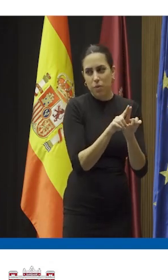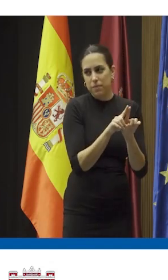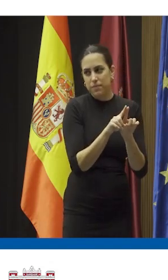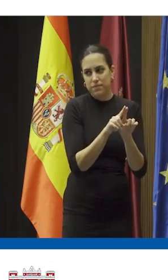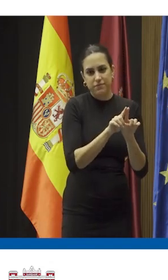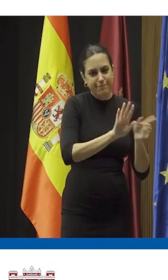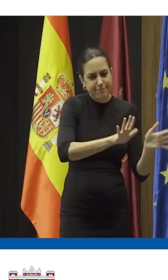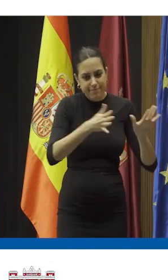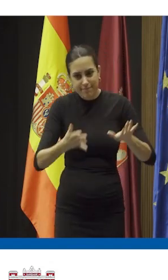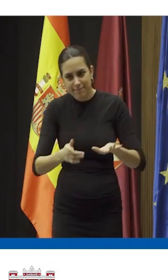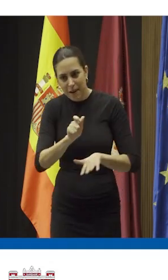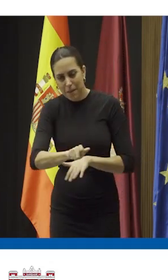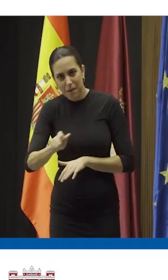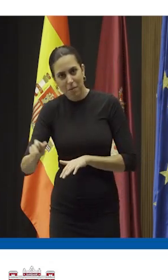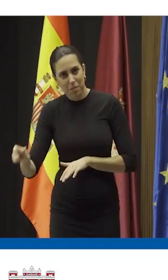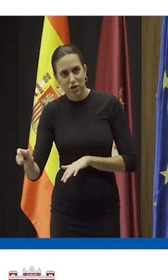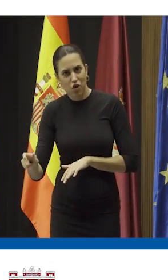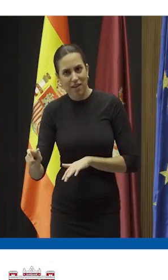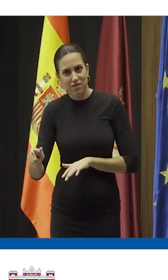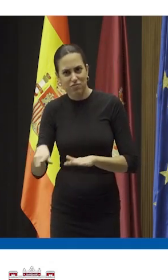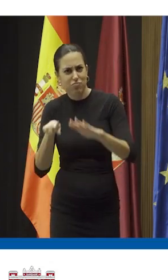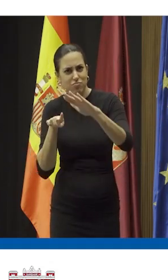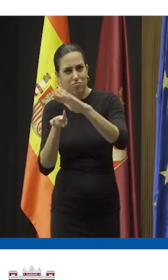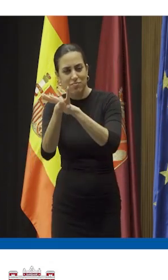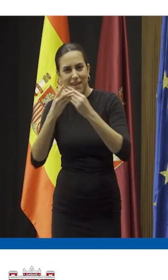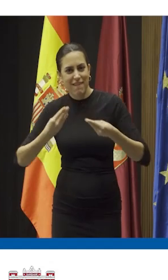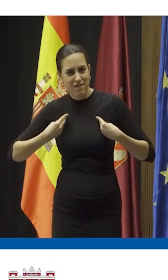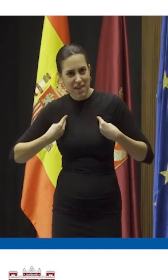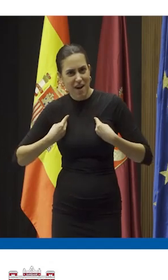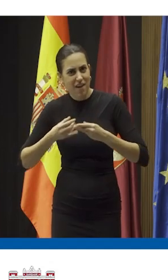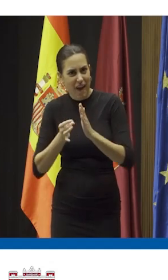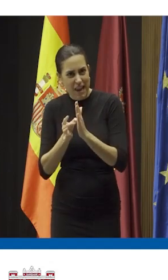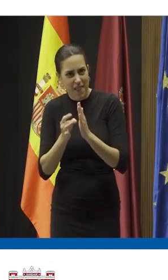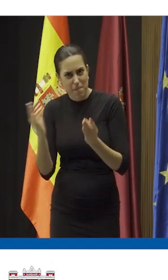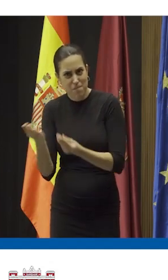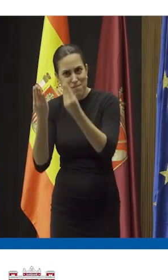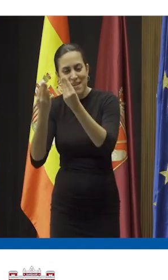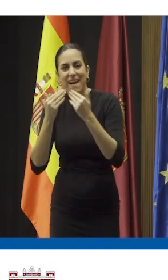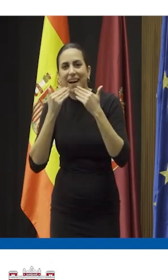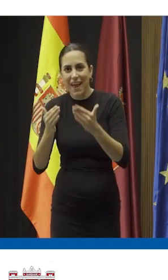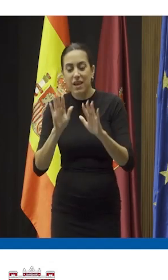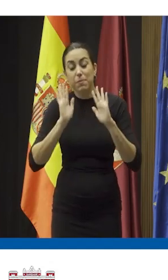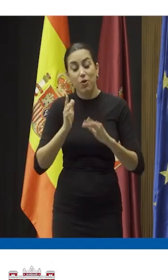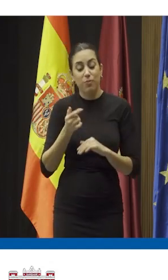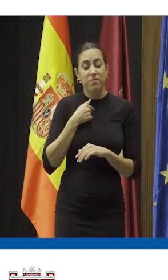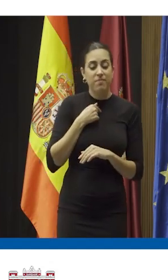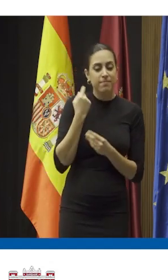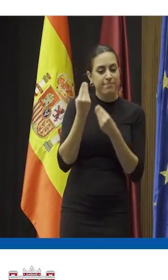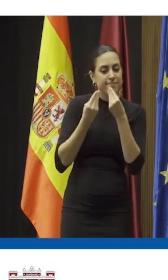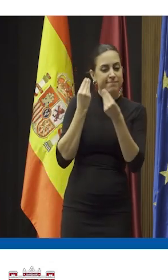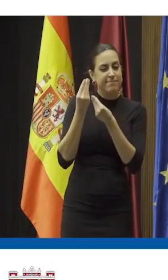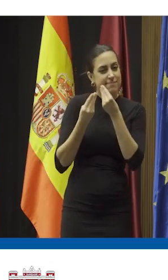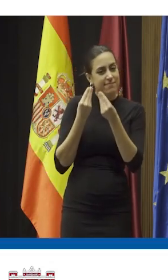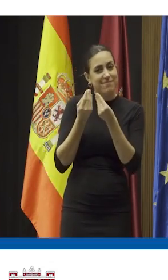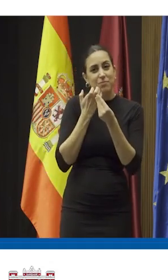se aplican para lo que están pensados. En cambio, tengo mis dudas respecto a lo que